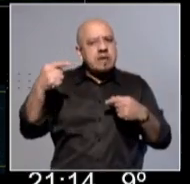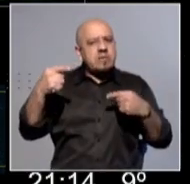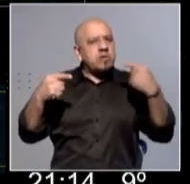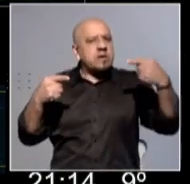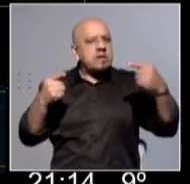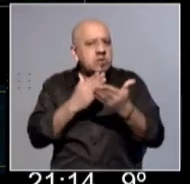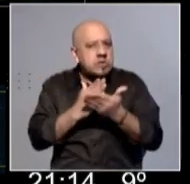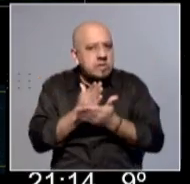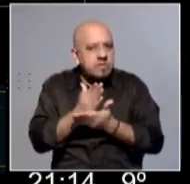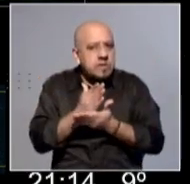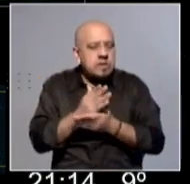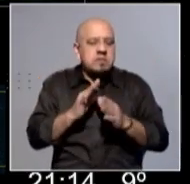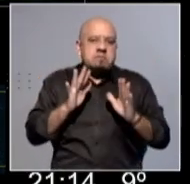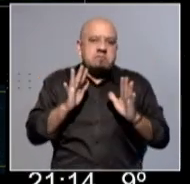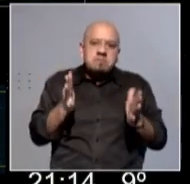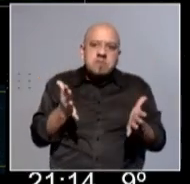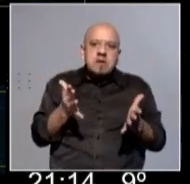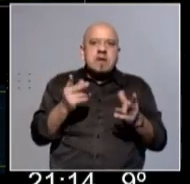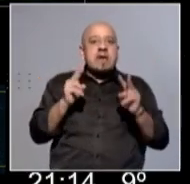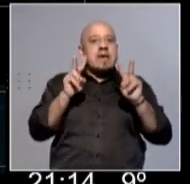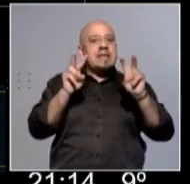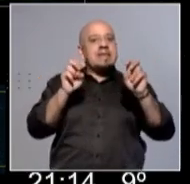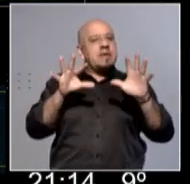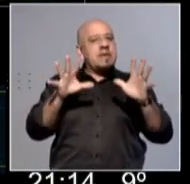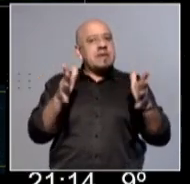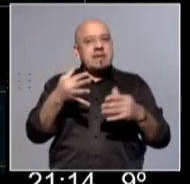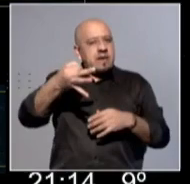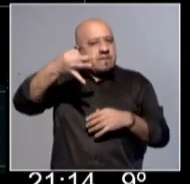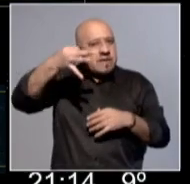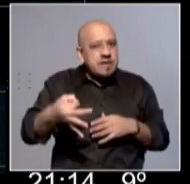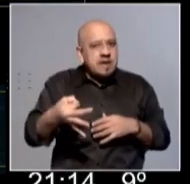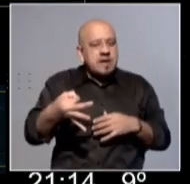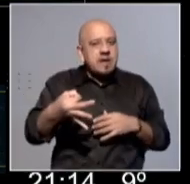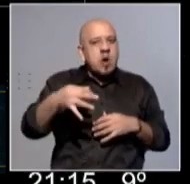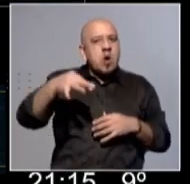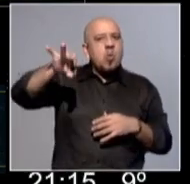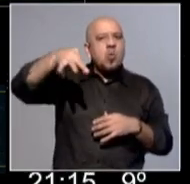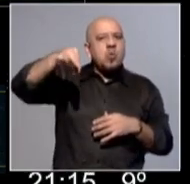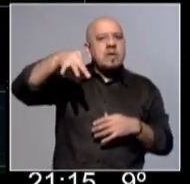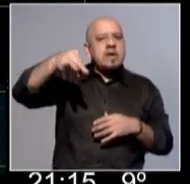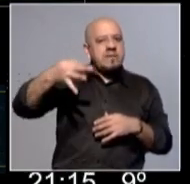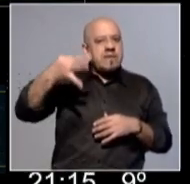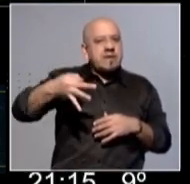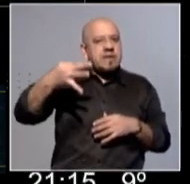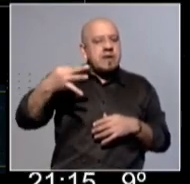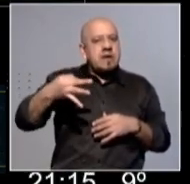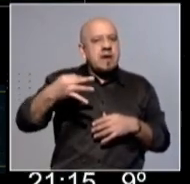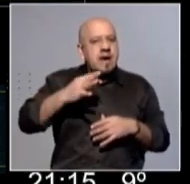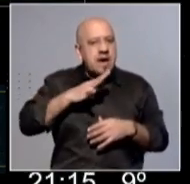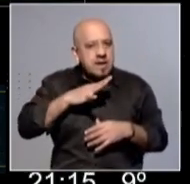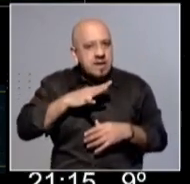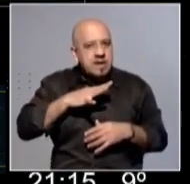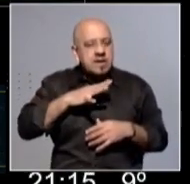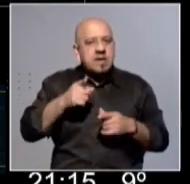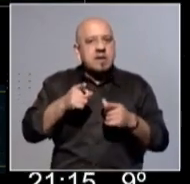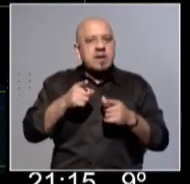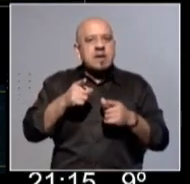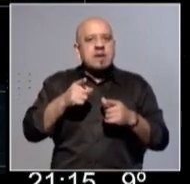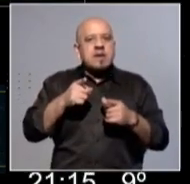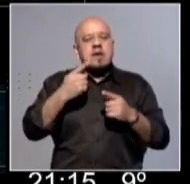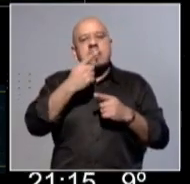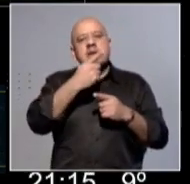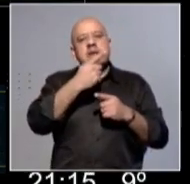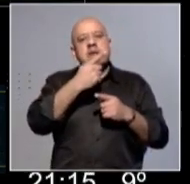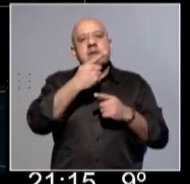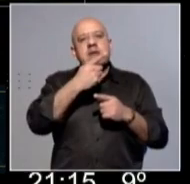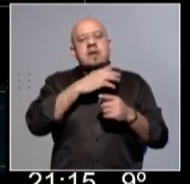hablábamos hoy un poco era de que se distribuyen las verdades y lo terminaba diciendo este compatriota tuyo,